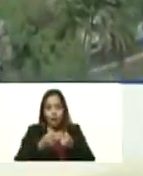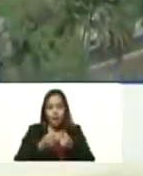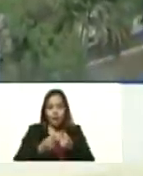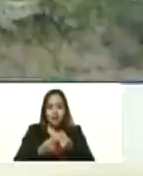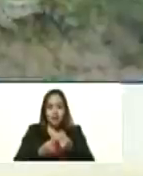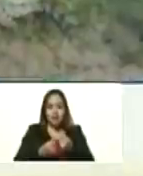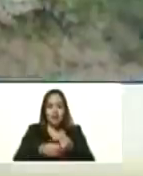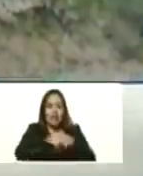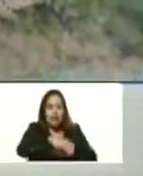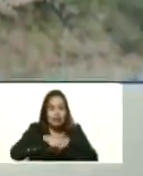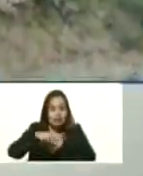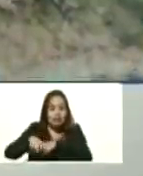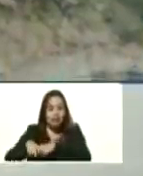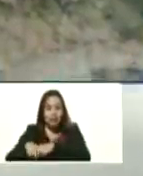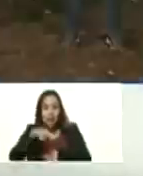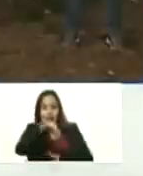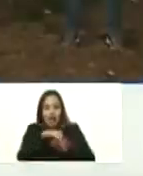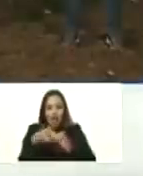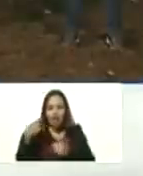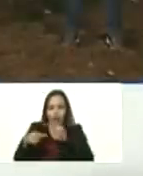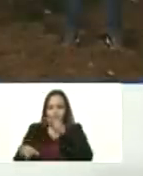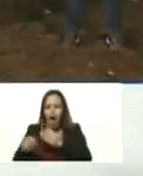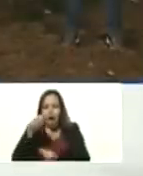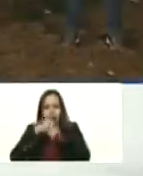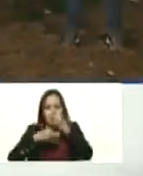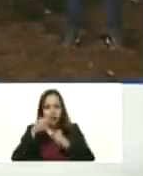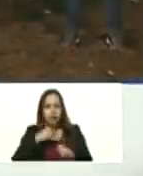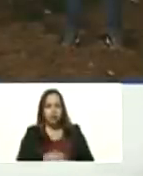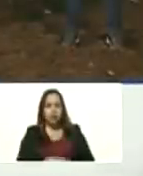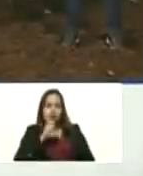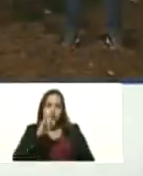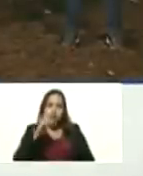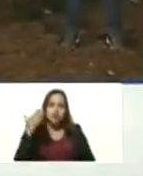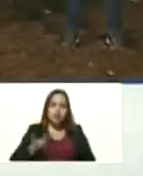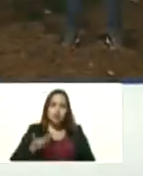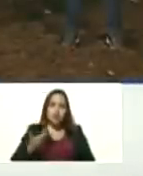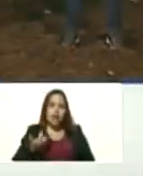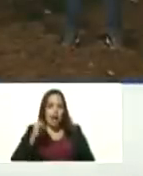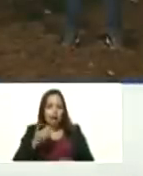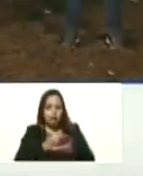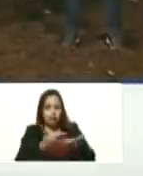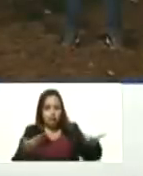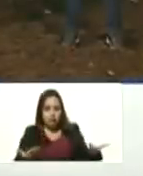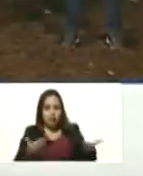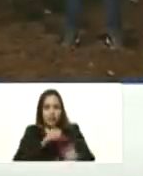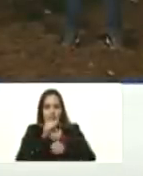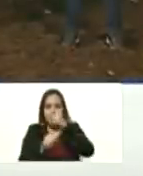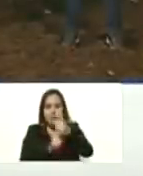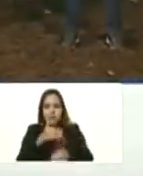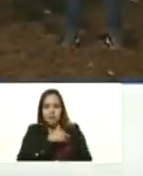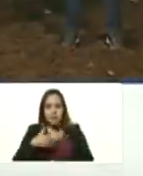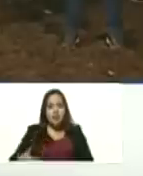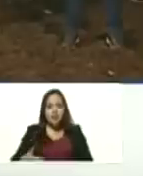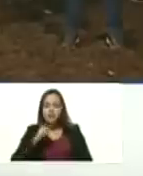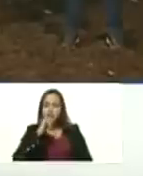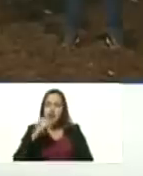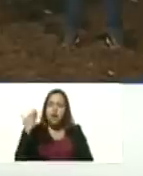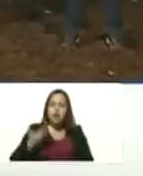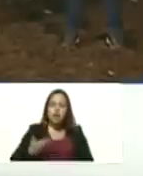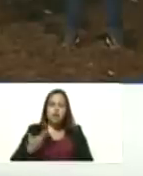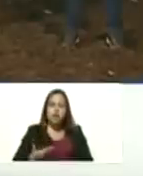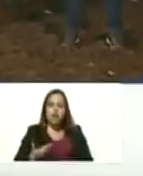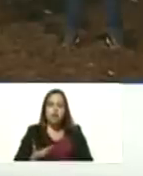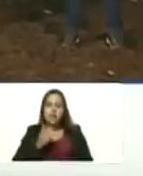producción de alimentos información importante que vamos a dar la vicepresidenta tiene información importante de